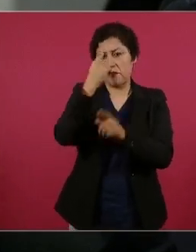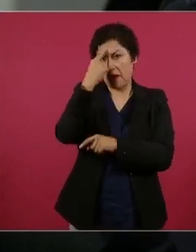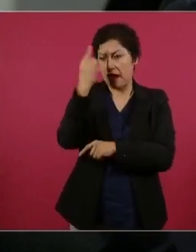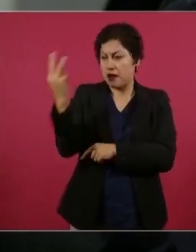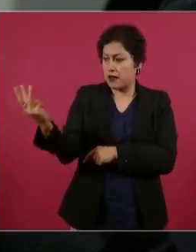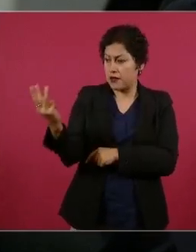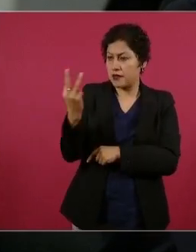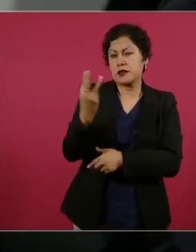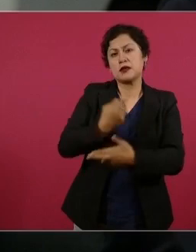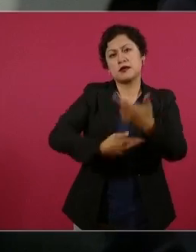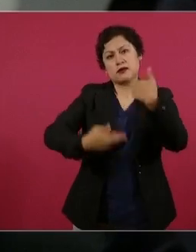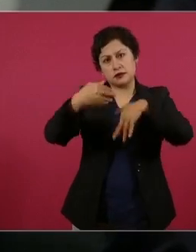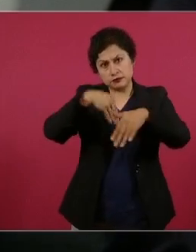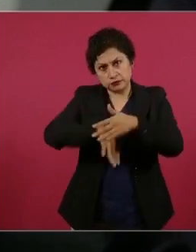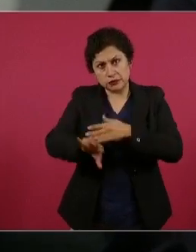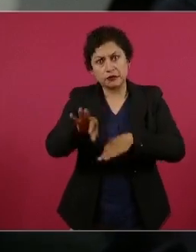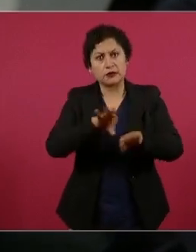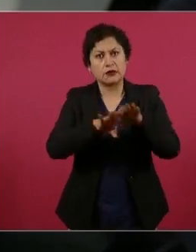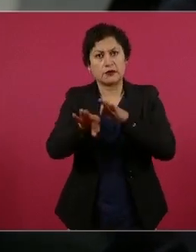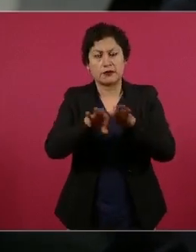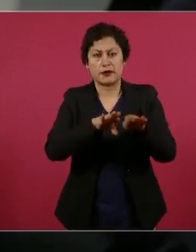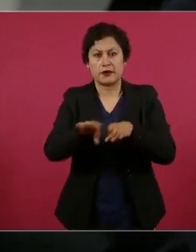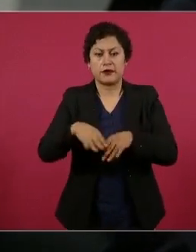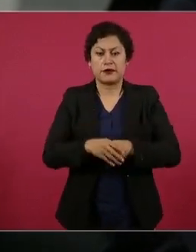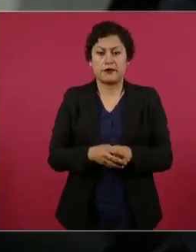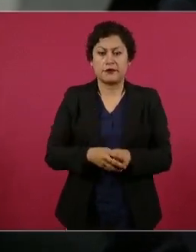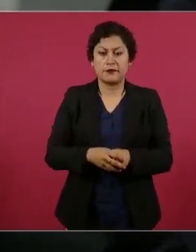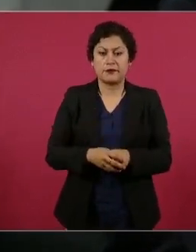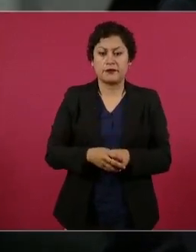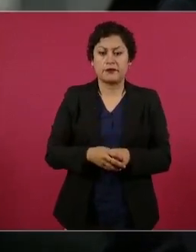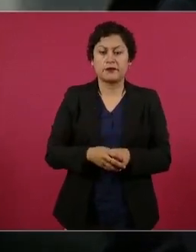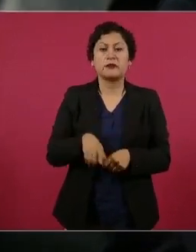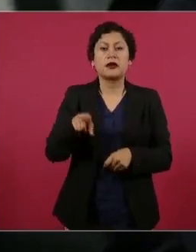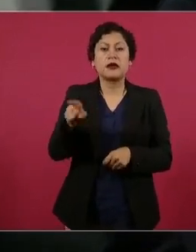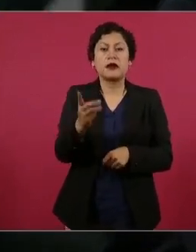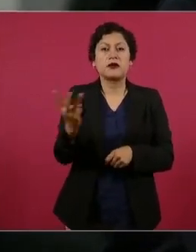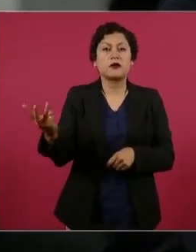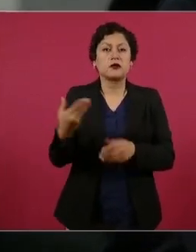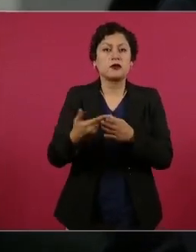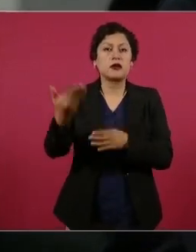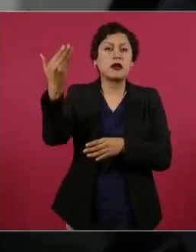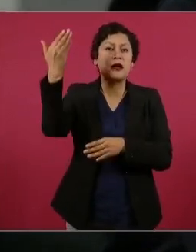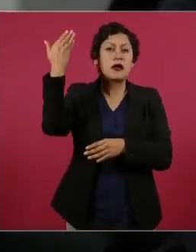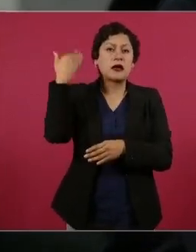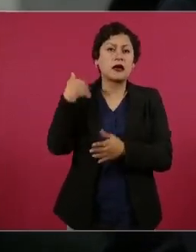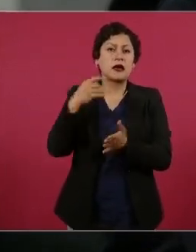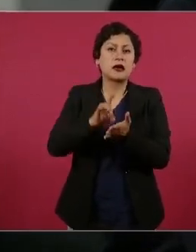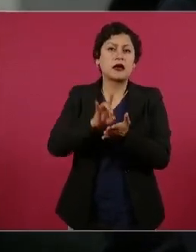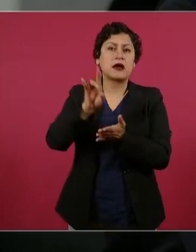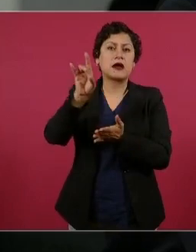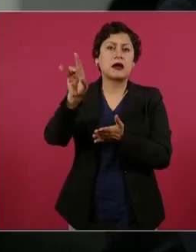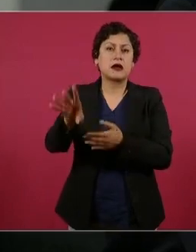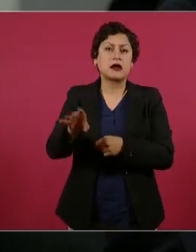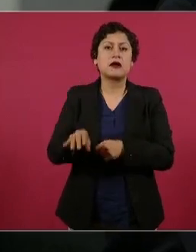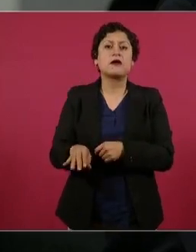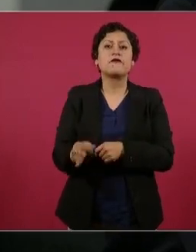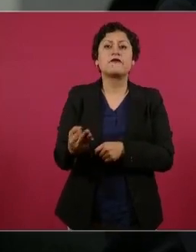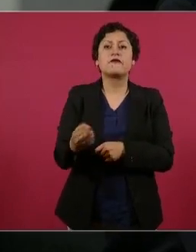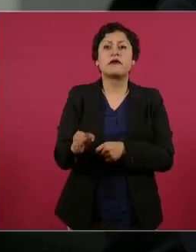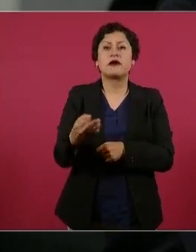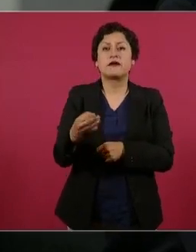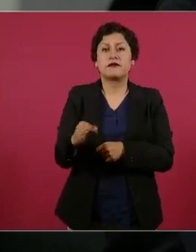profesionistas de Pemex que fueron despedidos el 15 de febrero